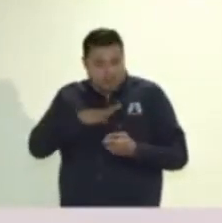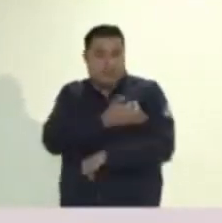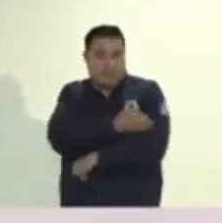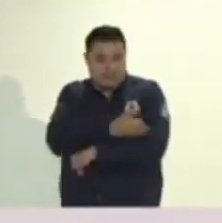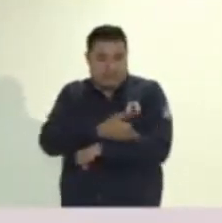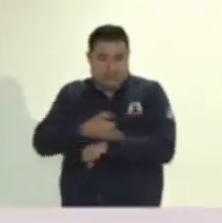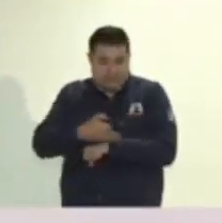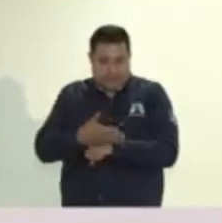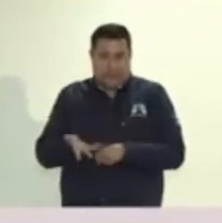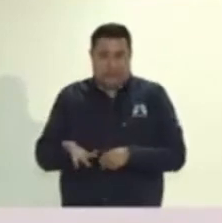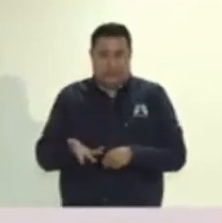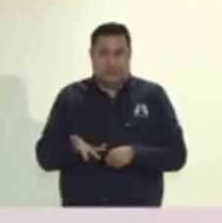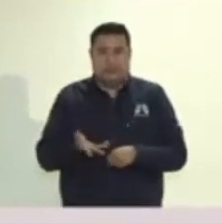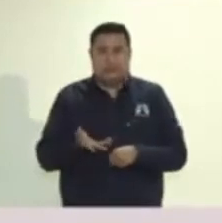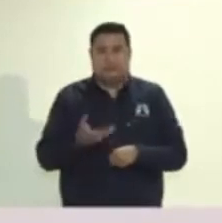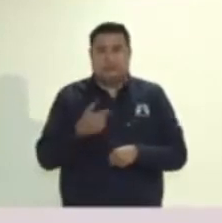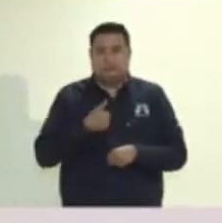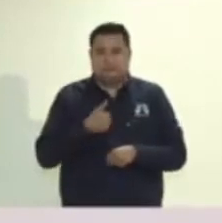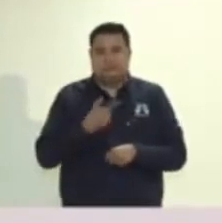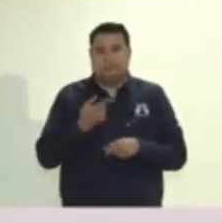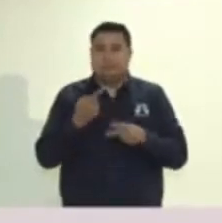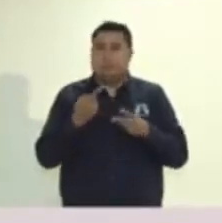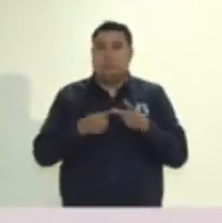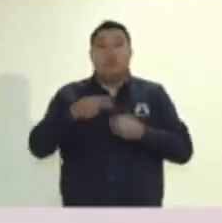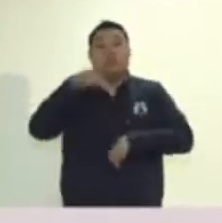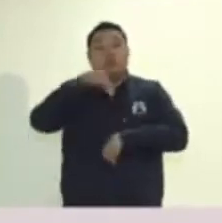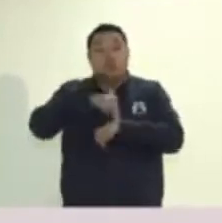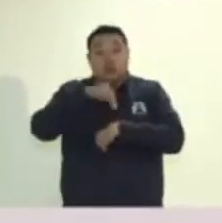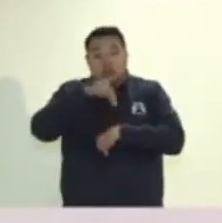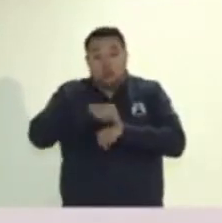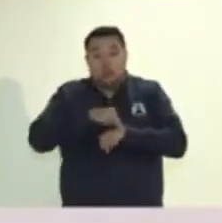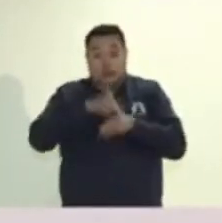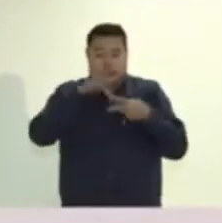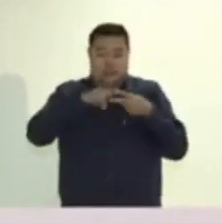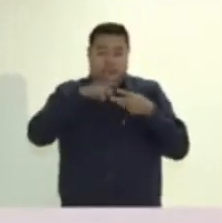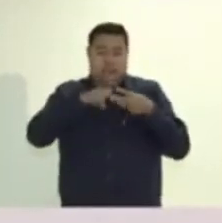familia, como personal de salud,